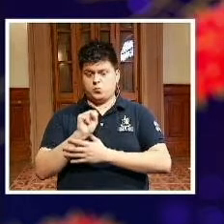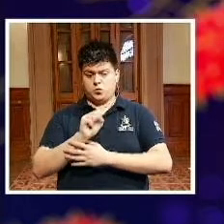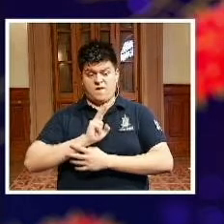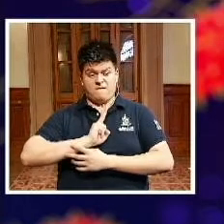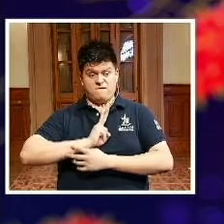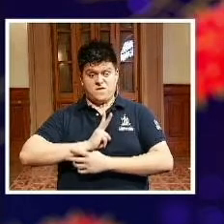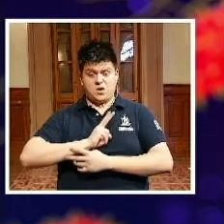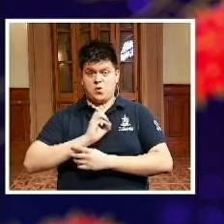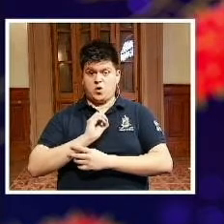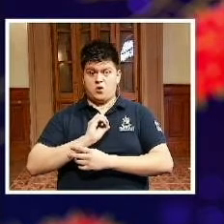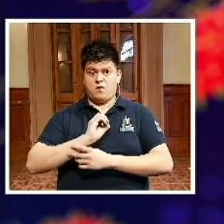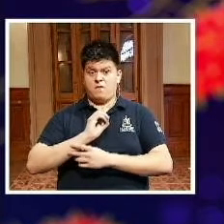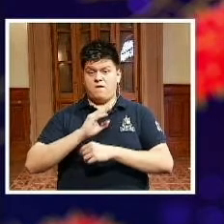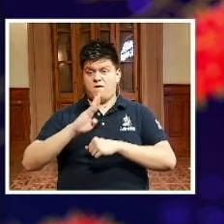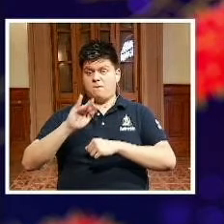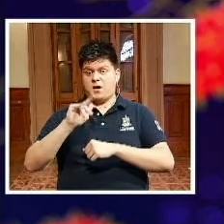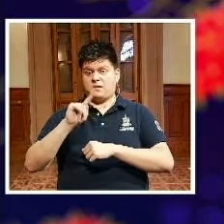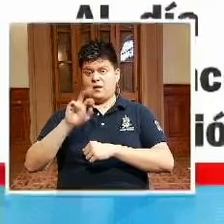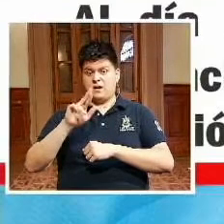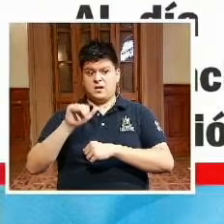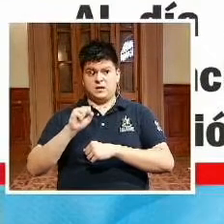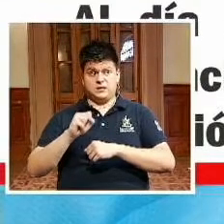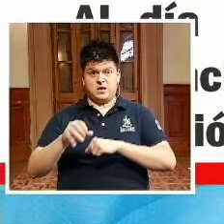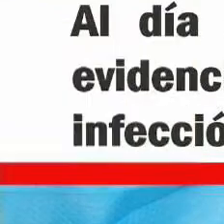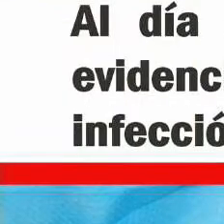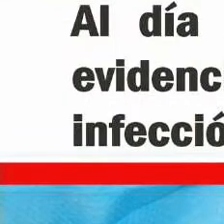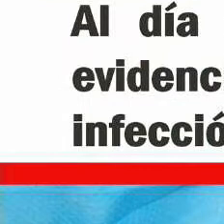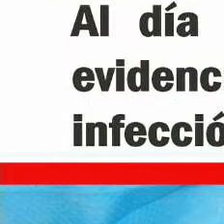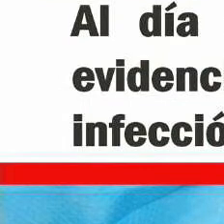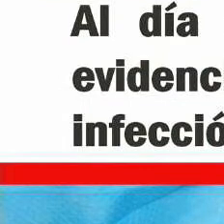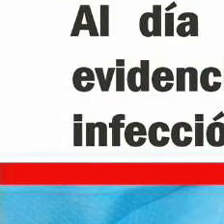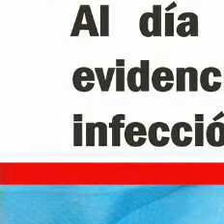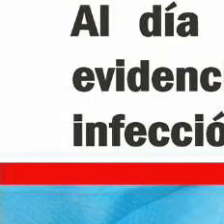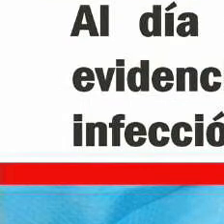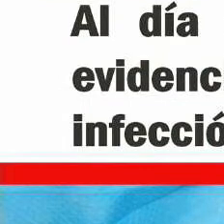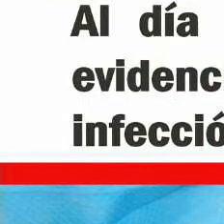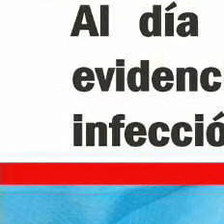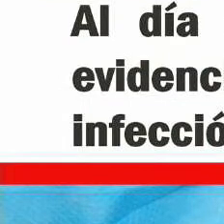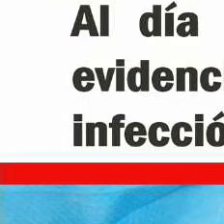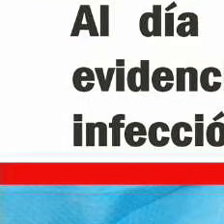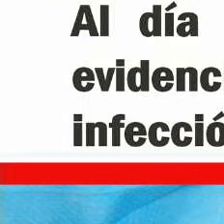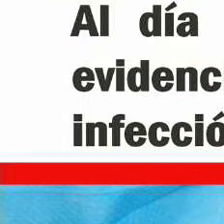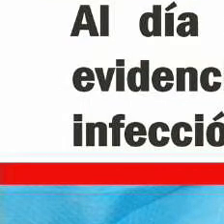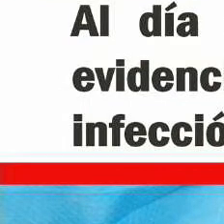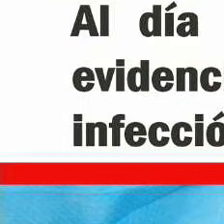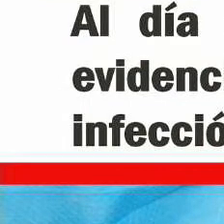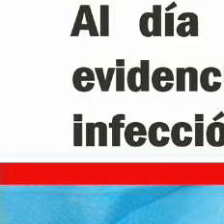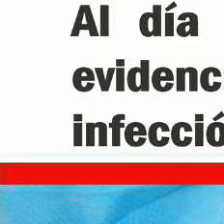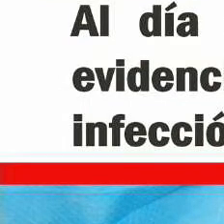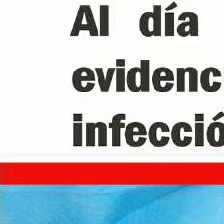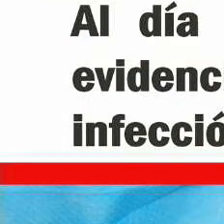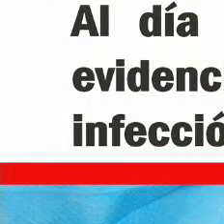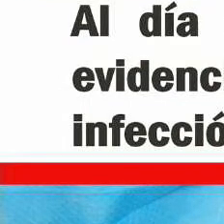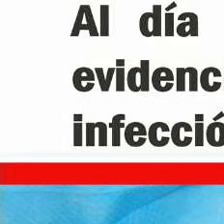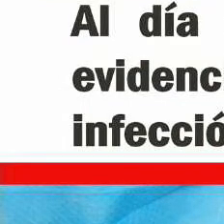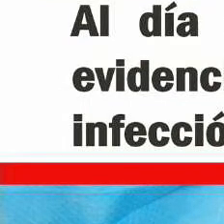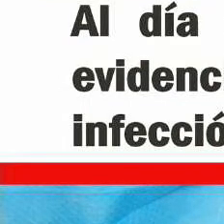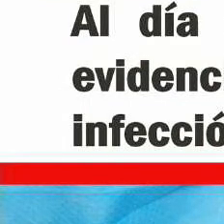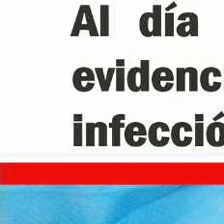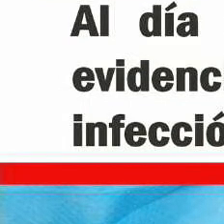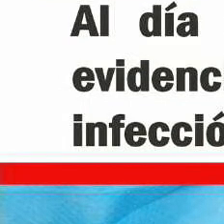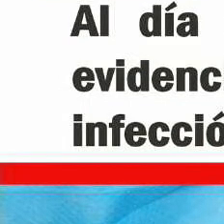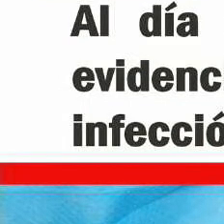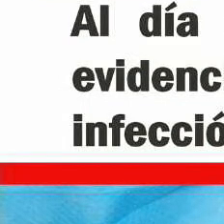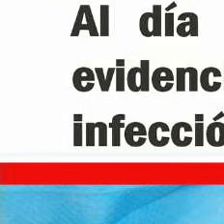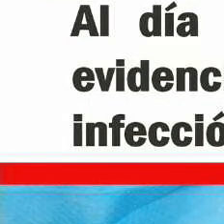las células del cuerpo no solamente los virus y bacterias al día de hoy en ninguna revista científica existe evidencia